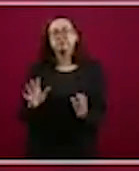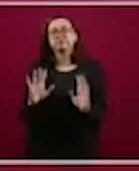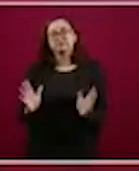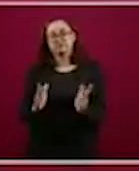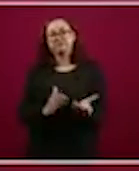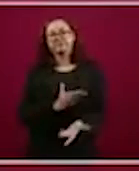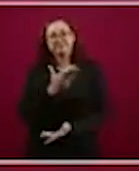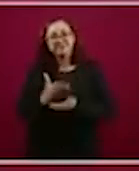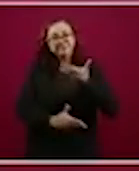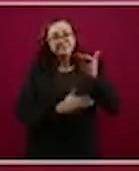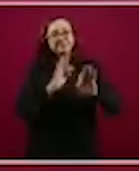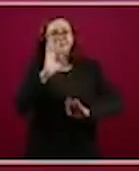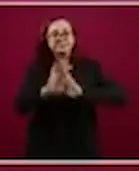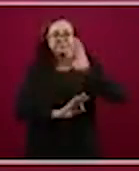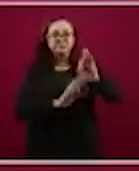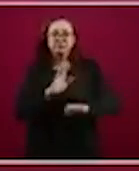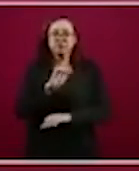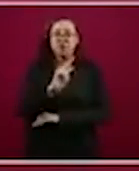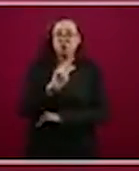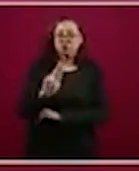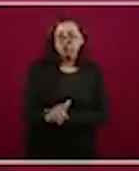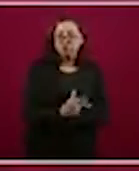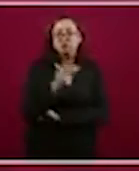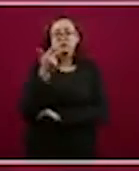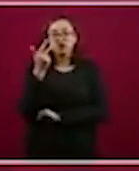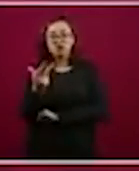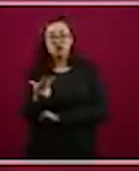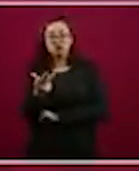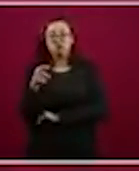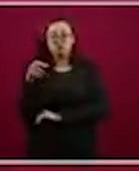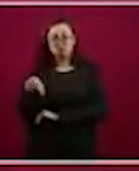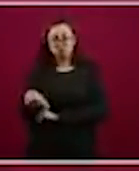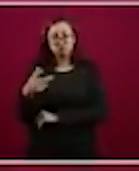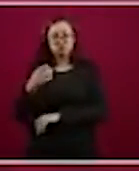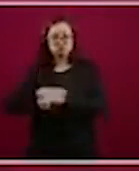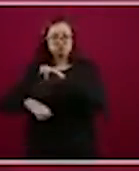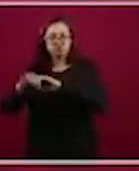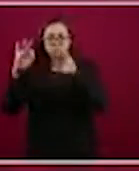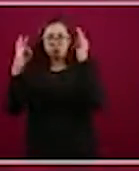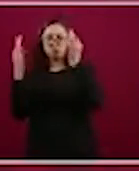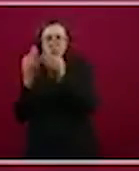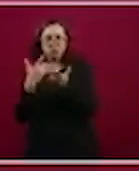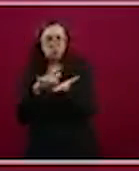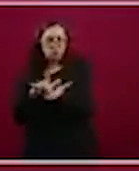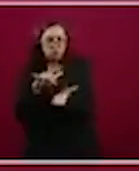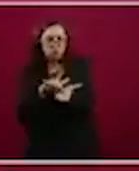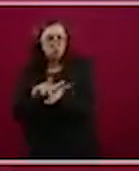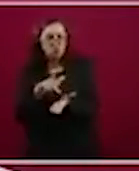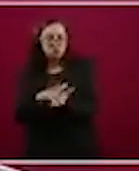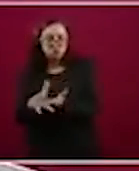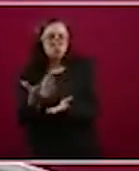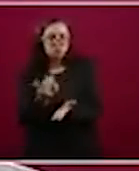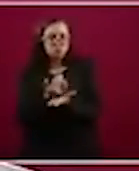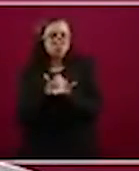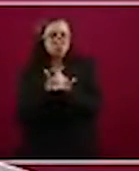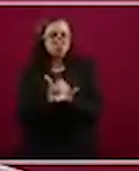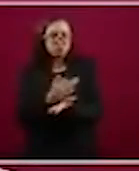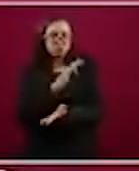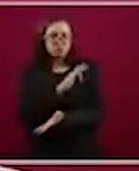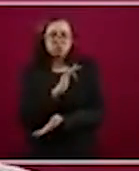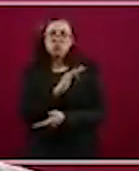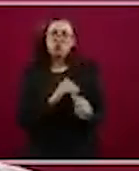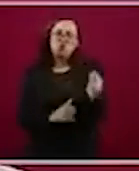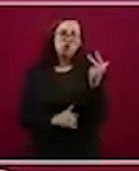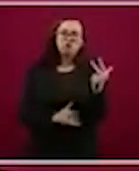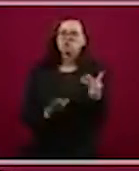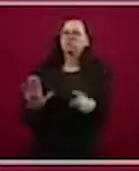reducir el flujo migratorio el canciller informó que se solicitó la participación de auditoría superior de la federación porque es una experiencia